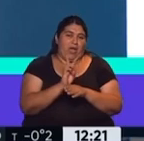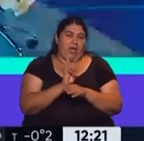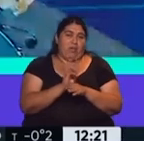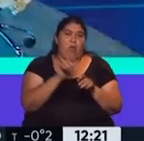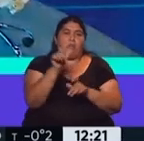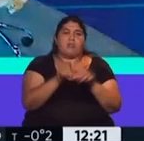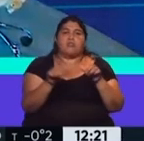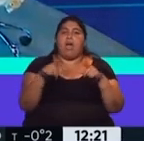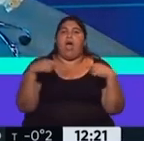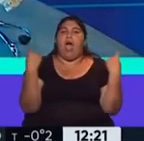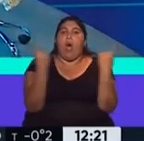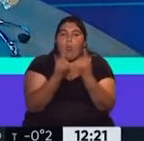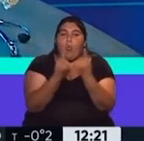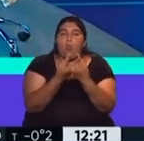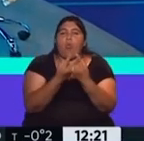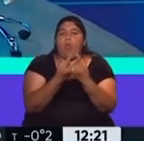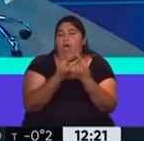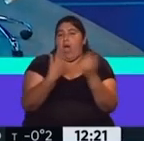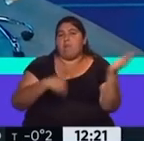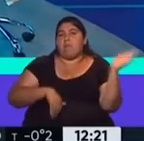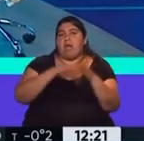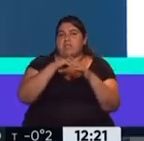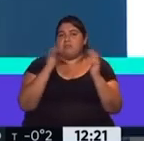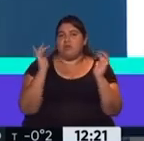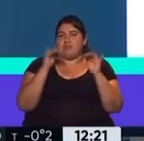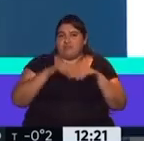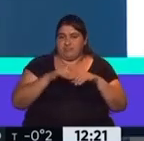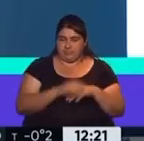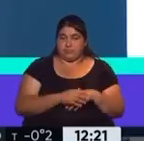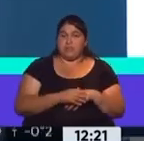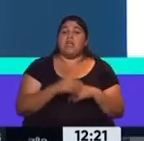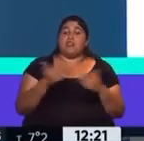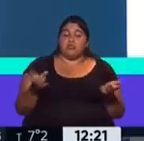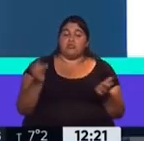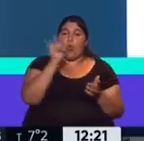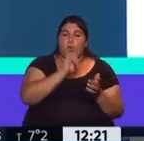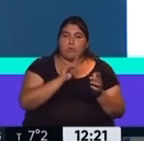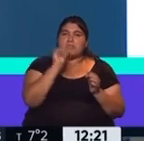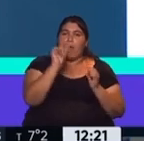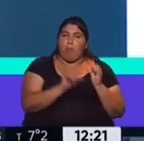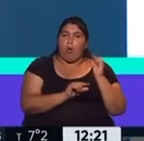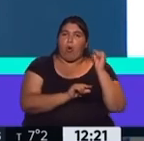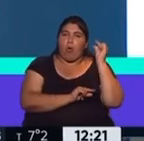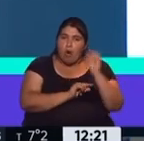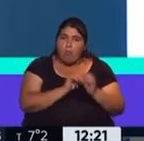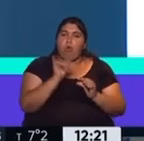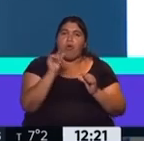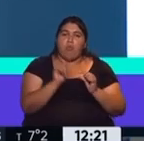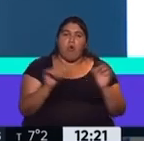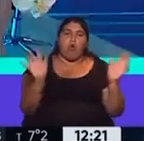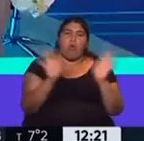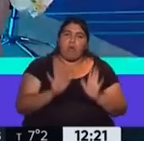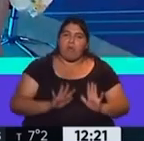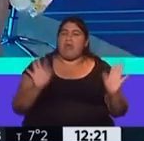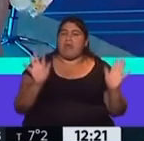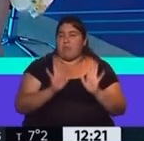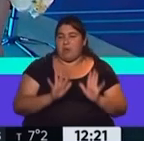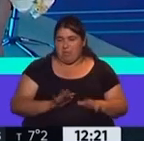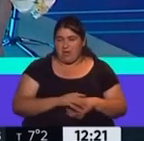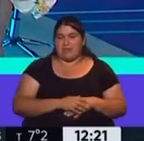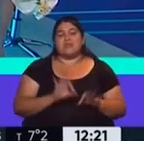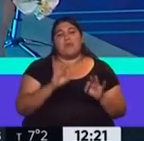las aulas de esa forma nos estamos preparando para que no sea la universidad un vector de propagación de la enfermedad bien